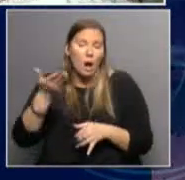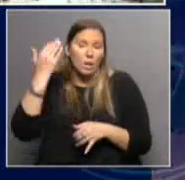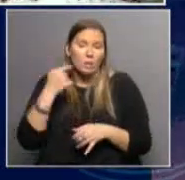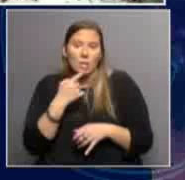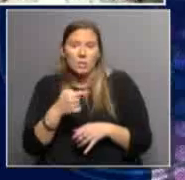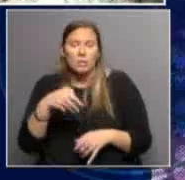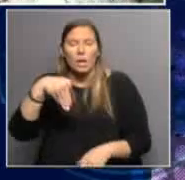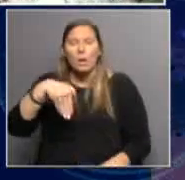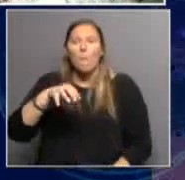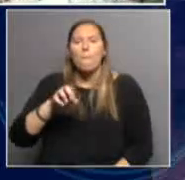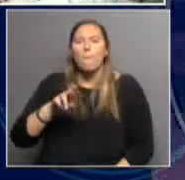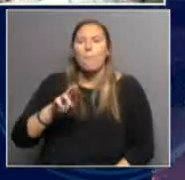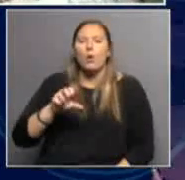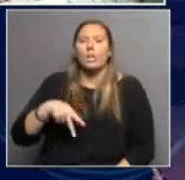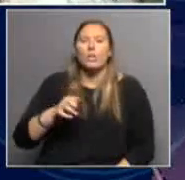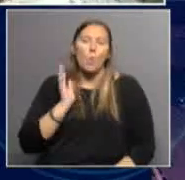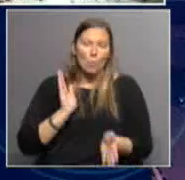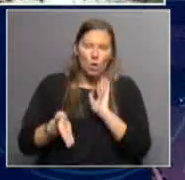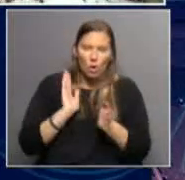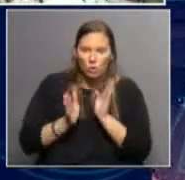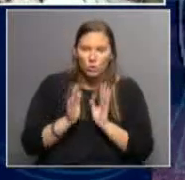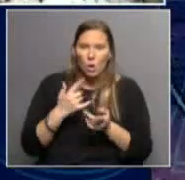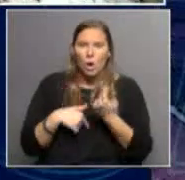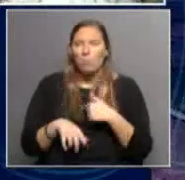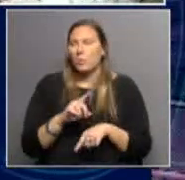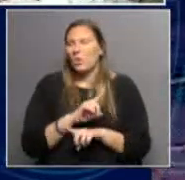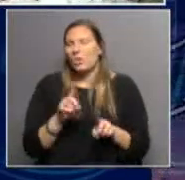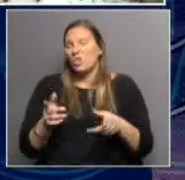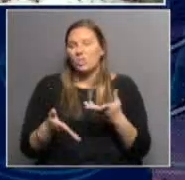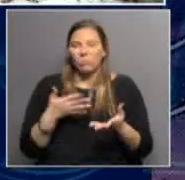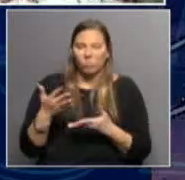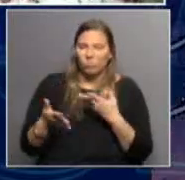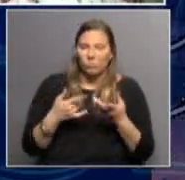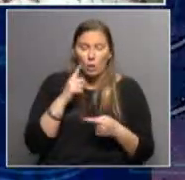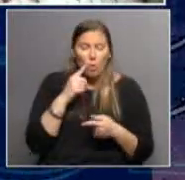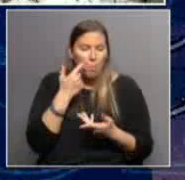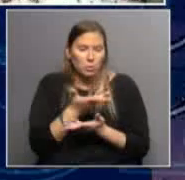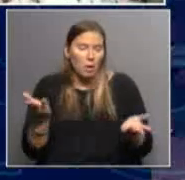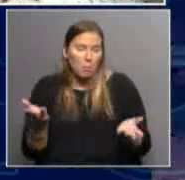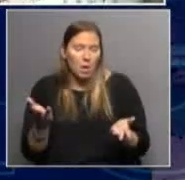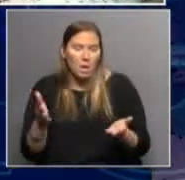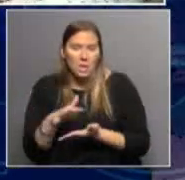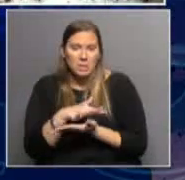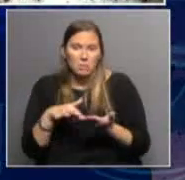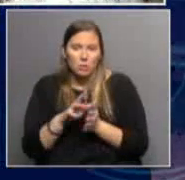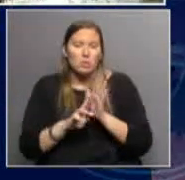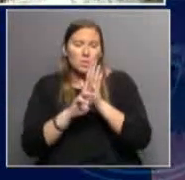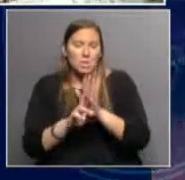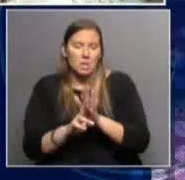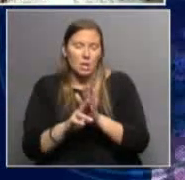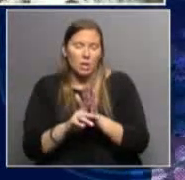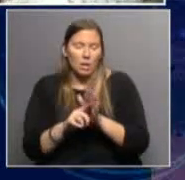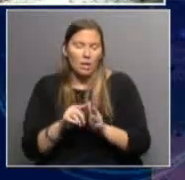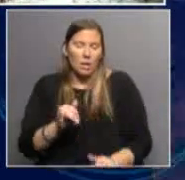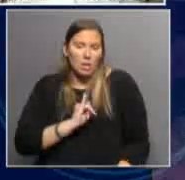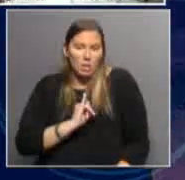veces el término moreno, el término morocho, que finalmente no daba cuenta de la realidad y del orgullo identitario